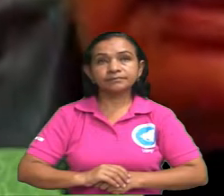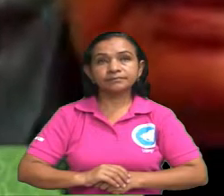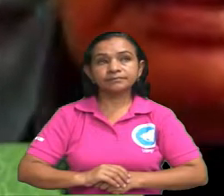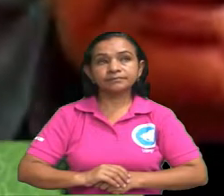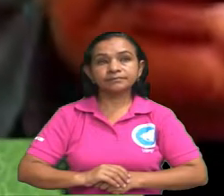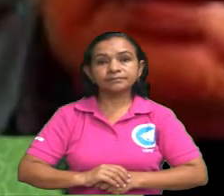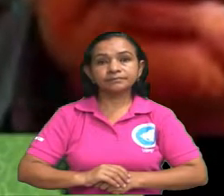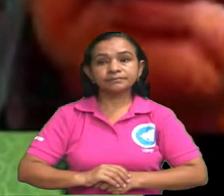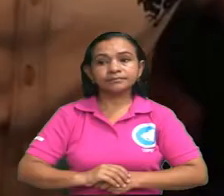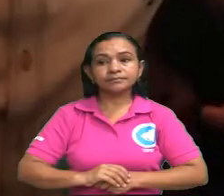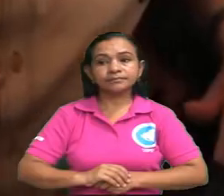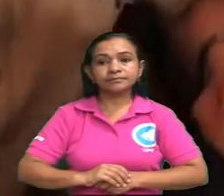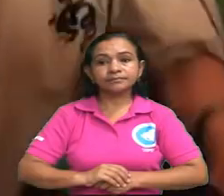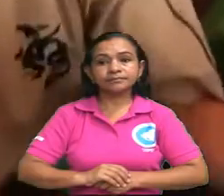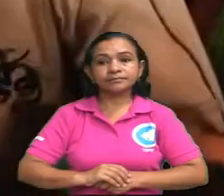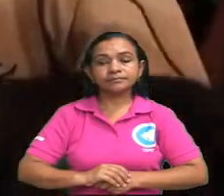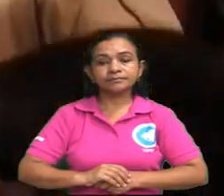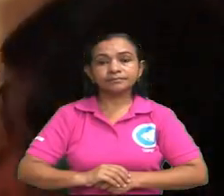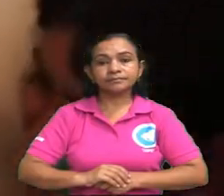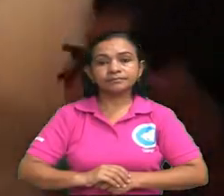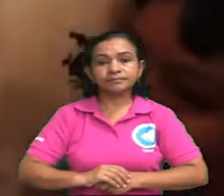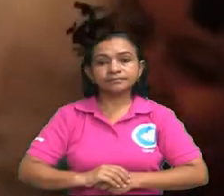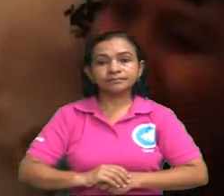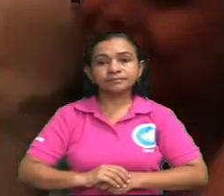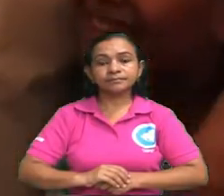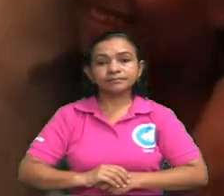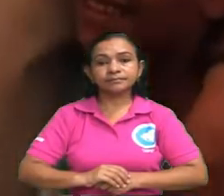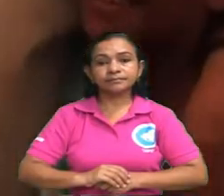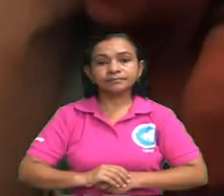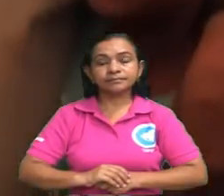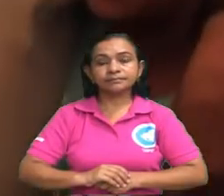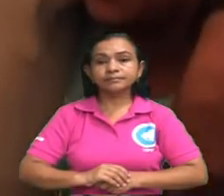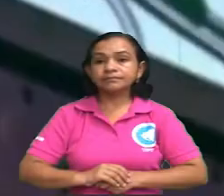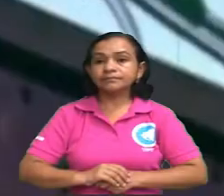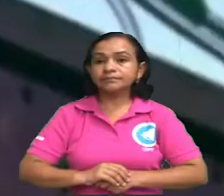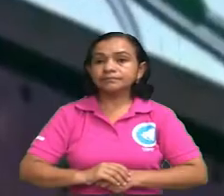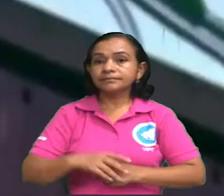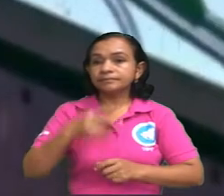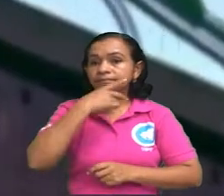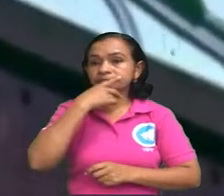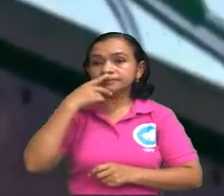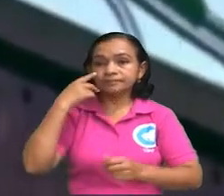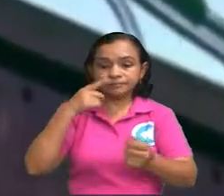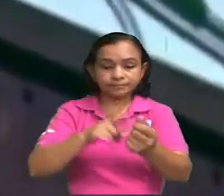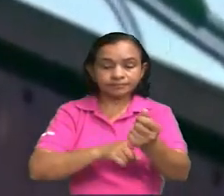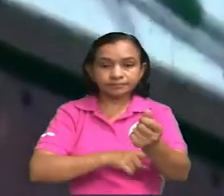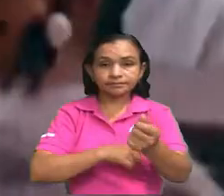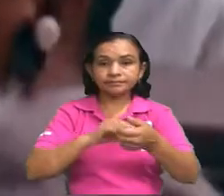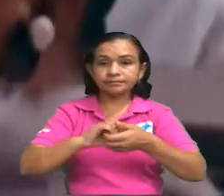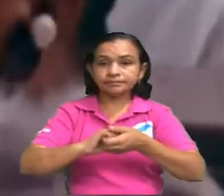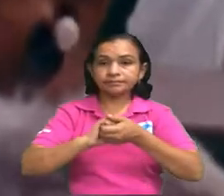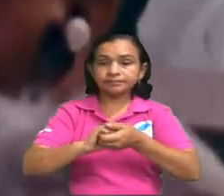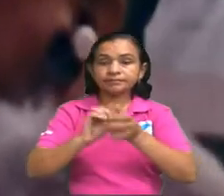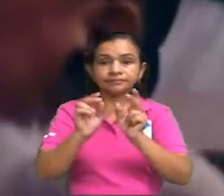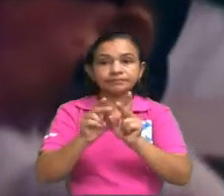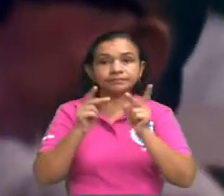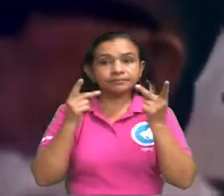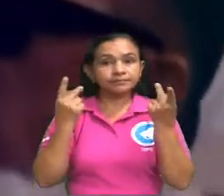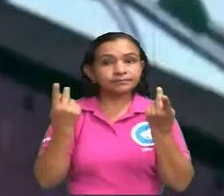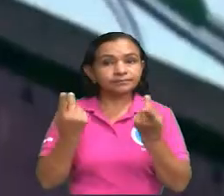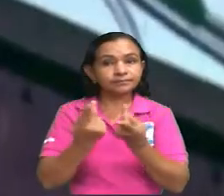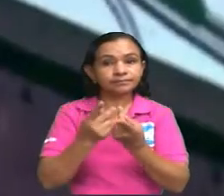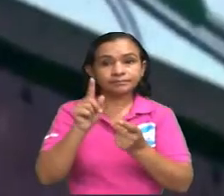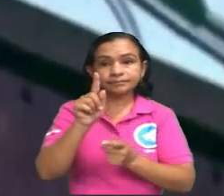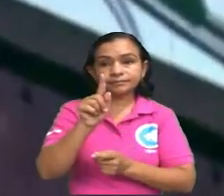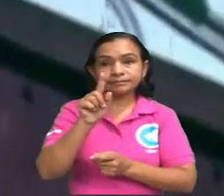comandantes Fidel Castro y Tomás Borges, gigantes revolucionarios, padres, hermanos y amigos de sus pueblos. Este 13